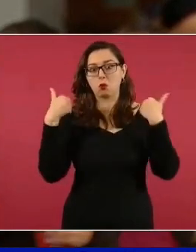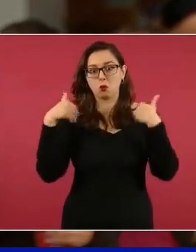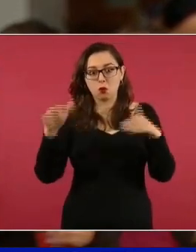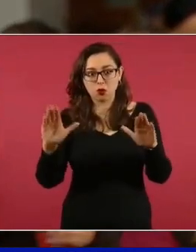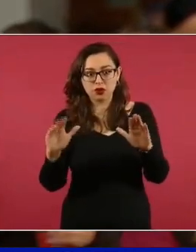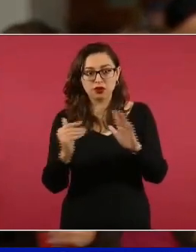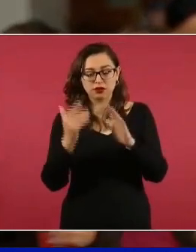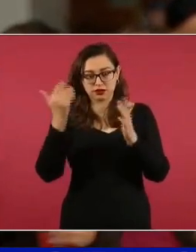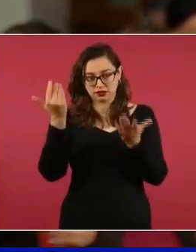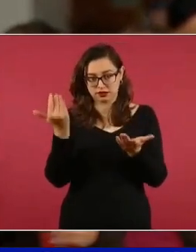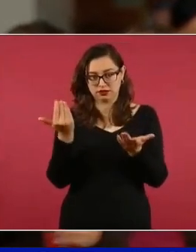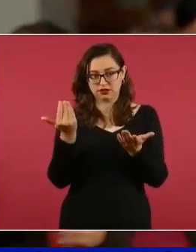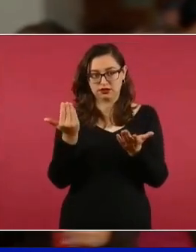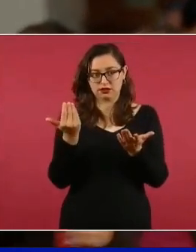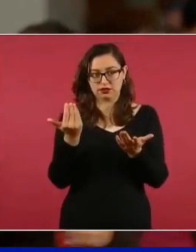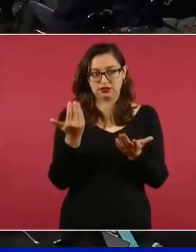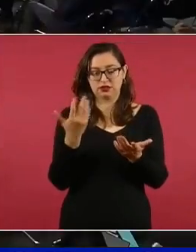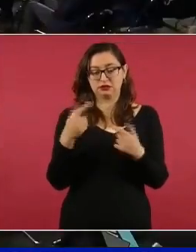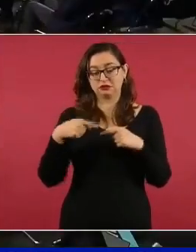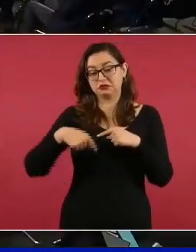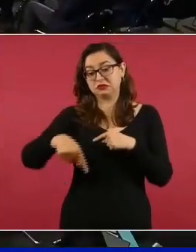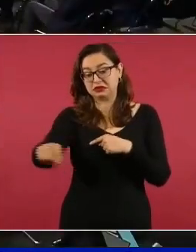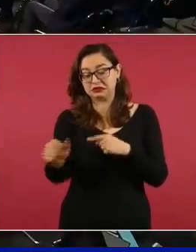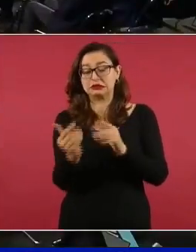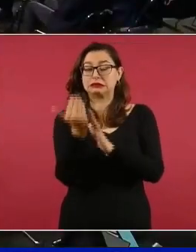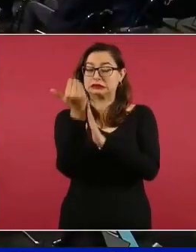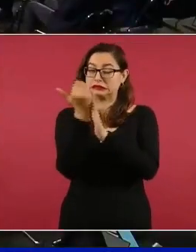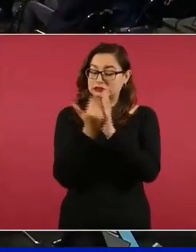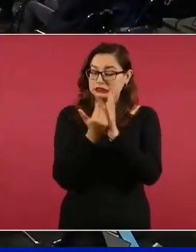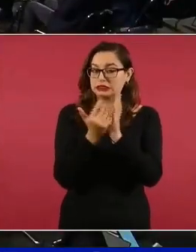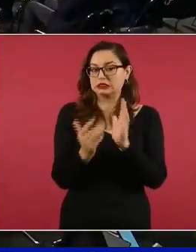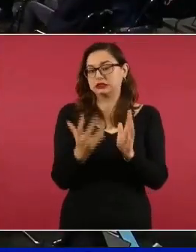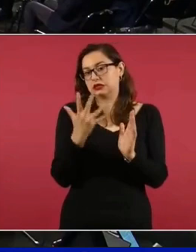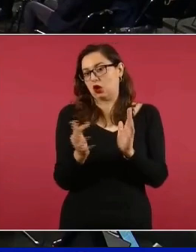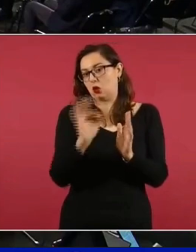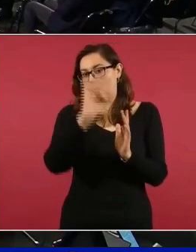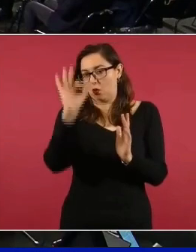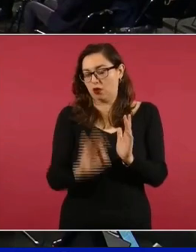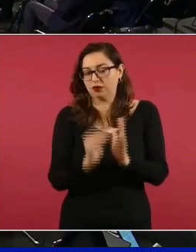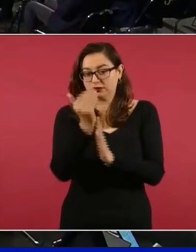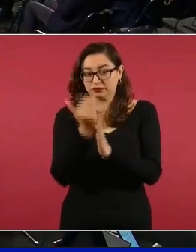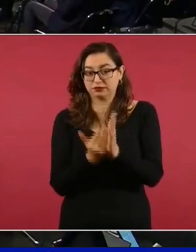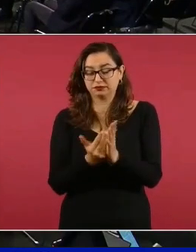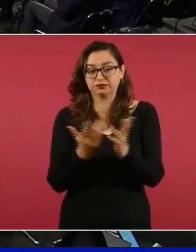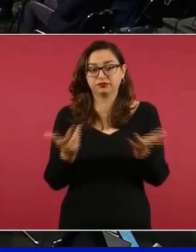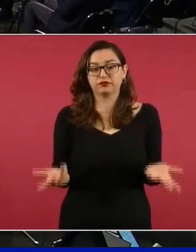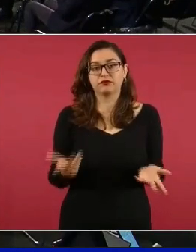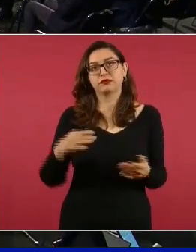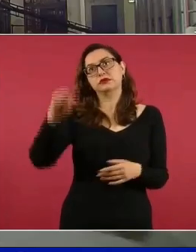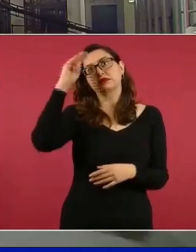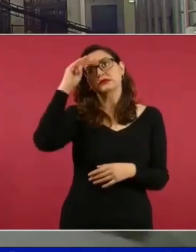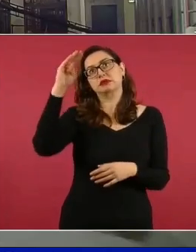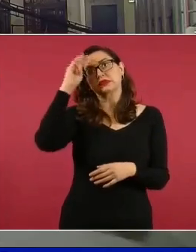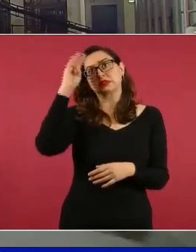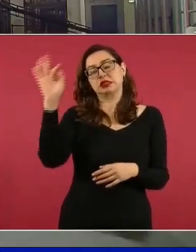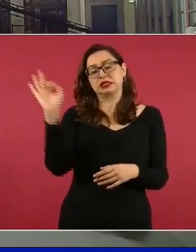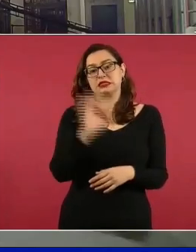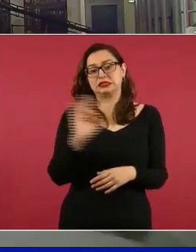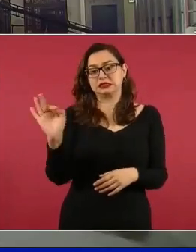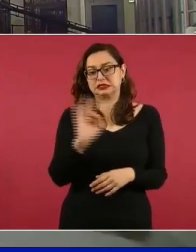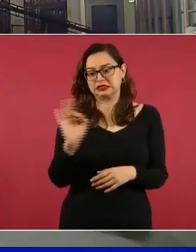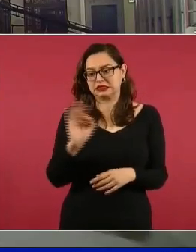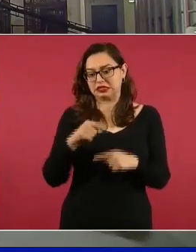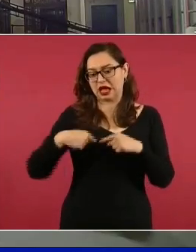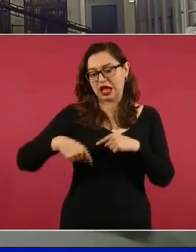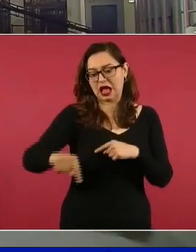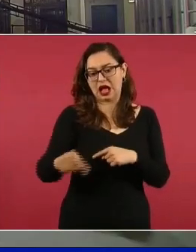las otras… ¿Cómo? En 5% al final del año la inflación. Se tenía expectativas para el 2023, para este sería de